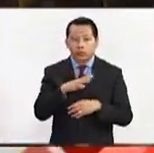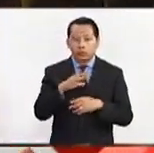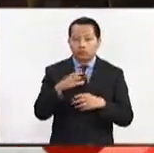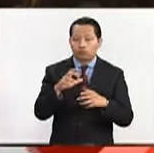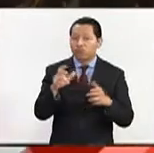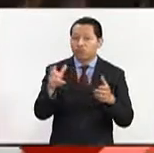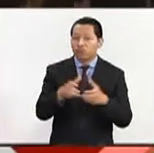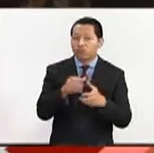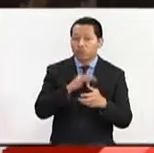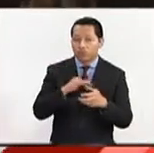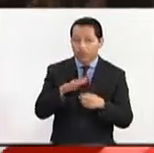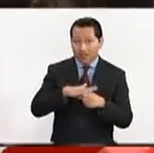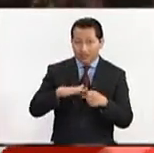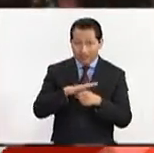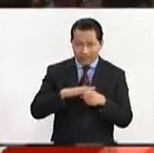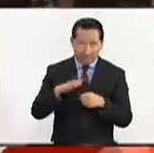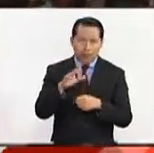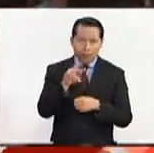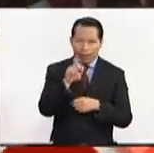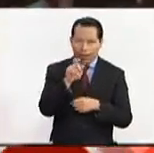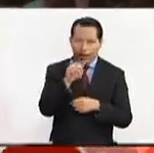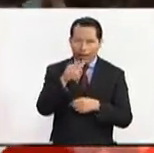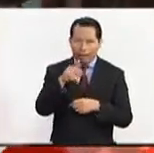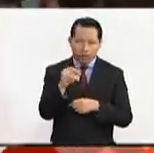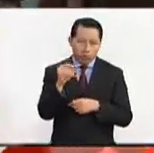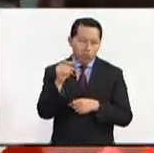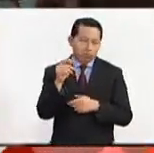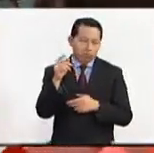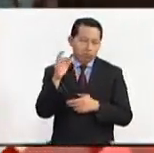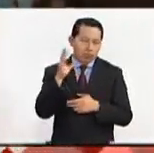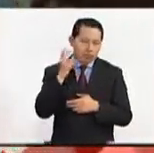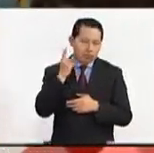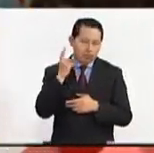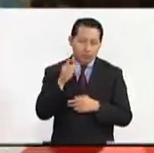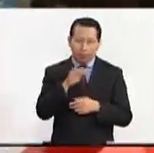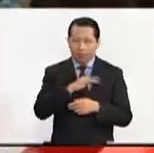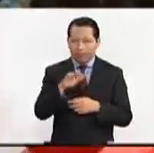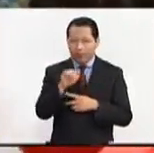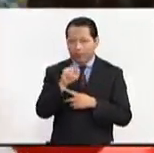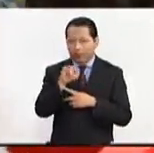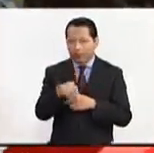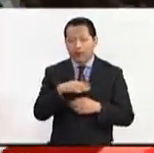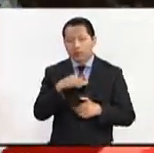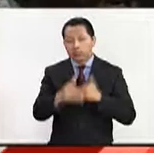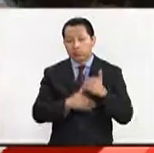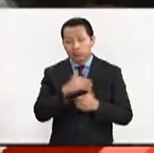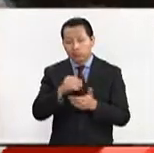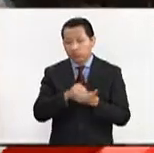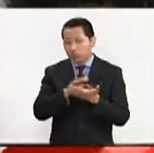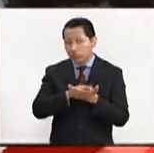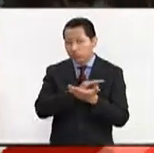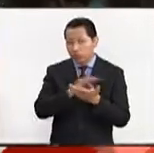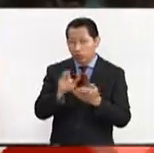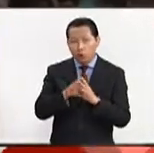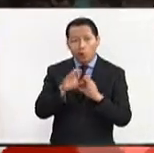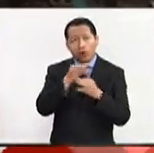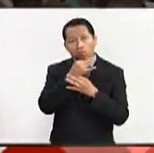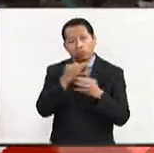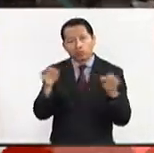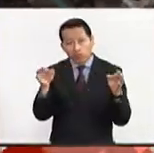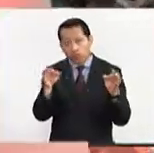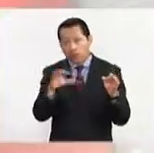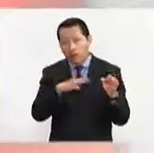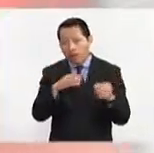Portavoces del Parlamento catalán, la Comisión y luego el Pleno, todo el procedimiento parlamentario para hacer la declaración